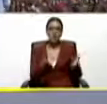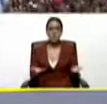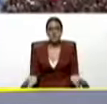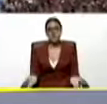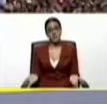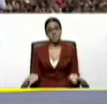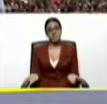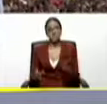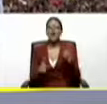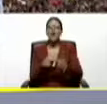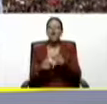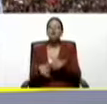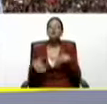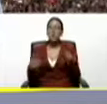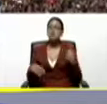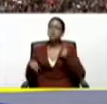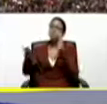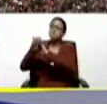Entonces, alcalde,